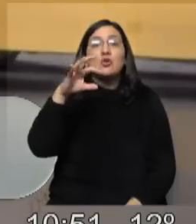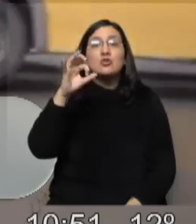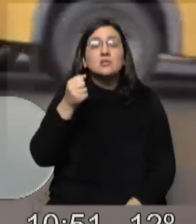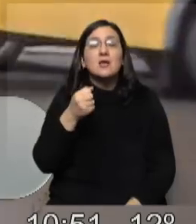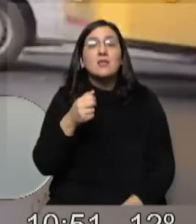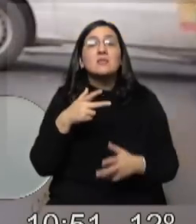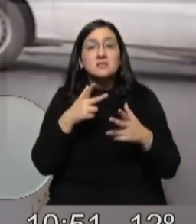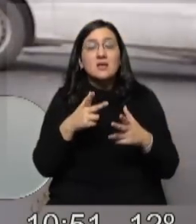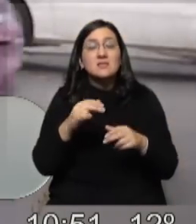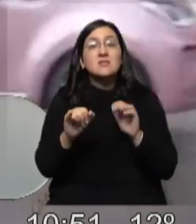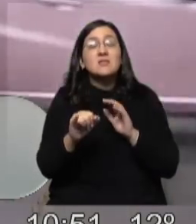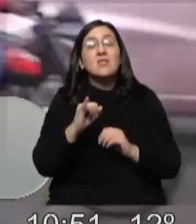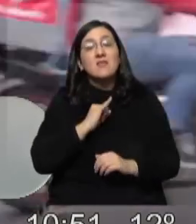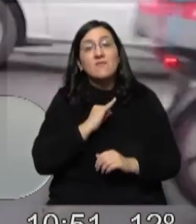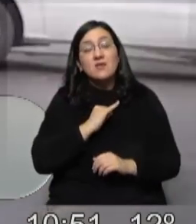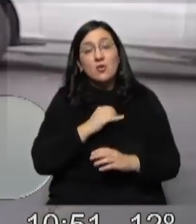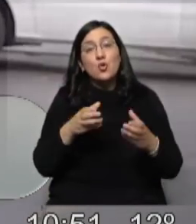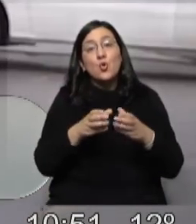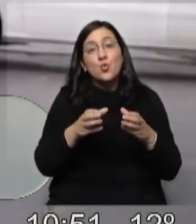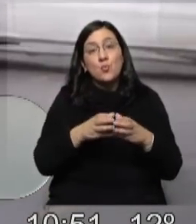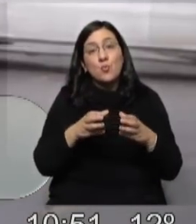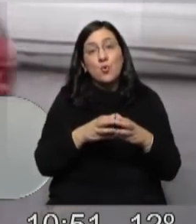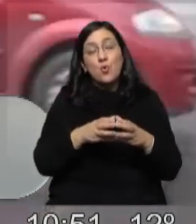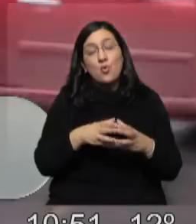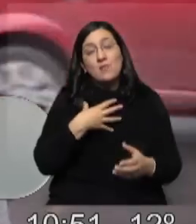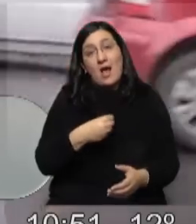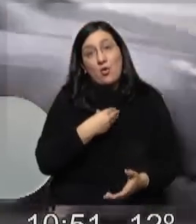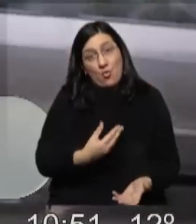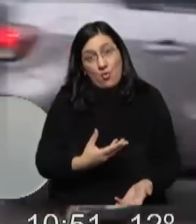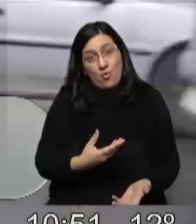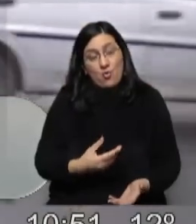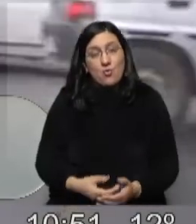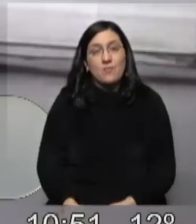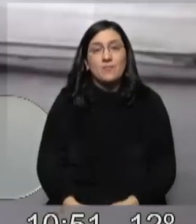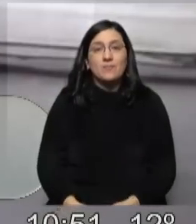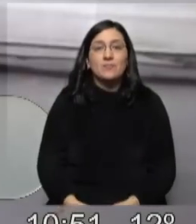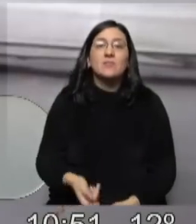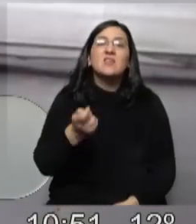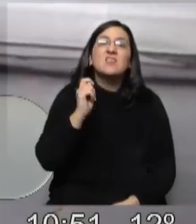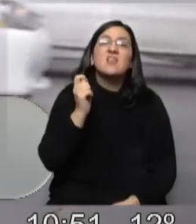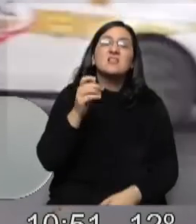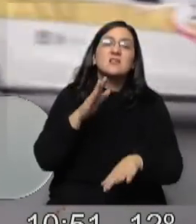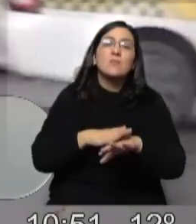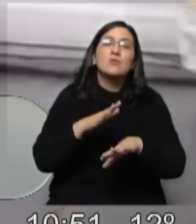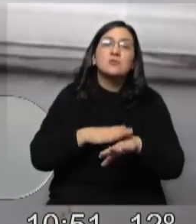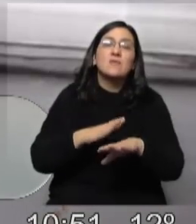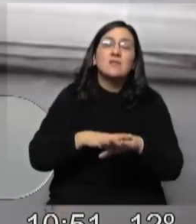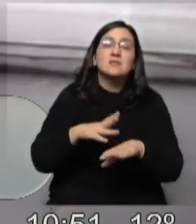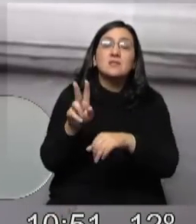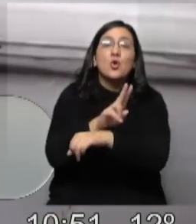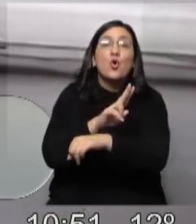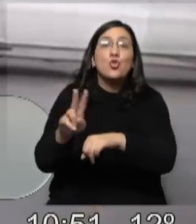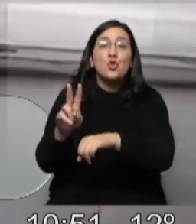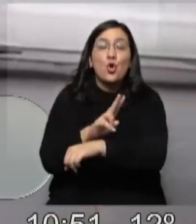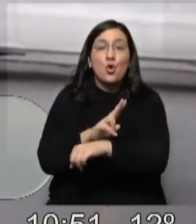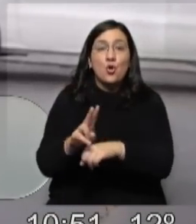identificado Pettinati con un partido político, o sea, con el partido político de gobierno, ¿no? Eduardo, ¿quién se tiene que encargar de hacer este contralor? Digamos que en este